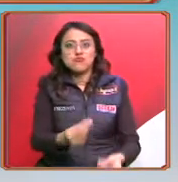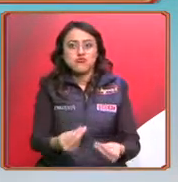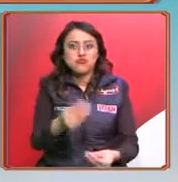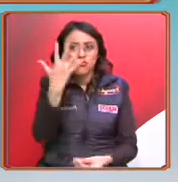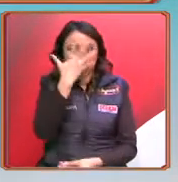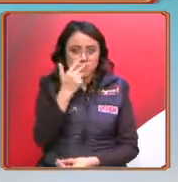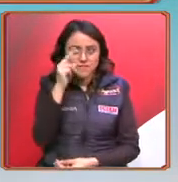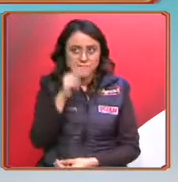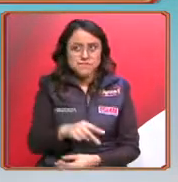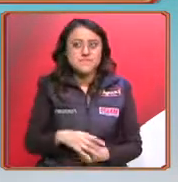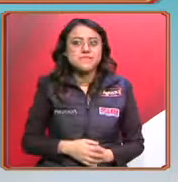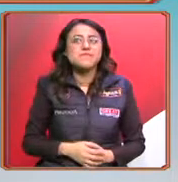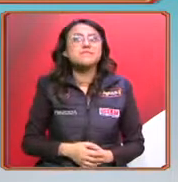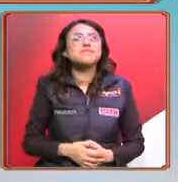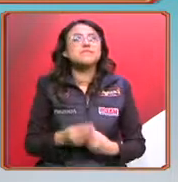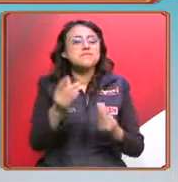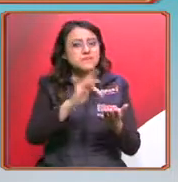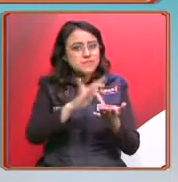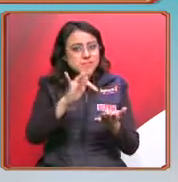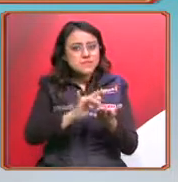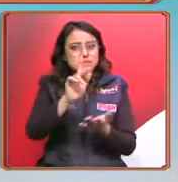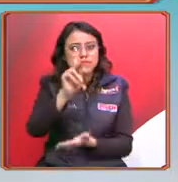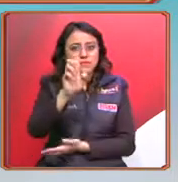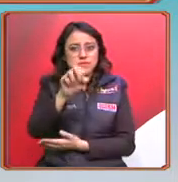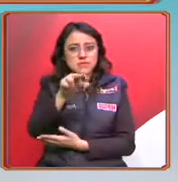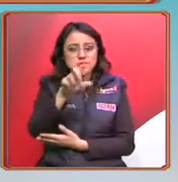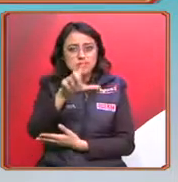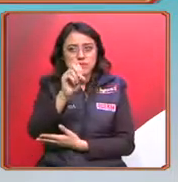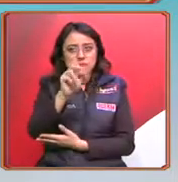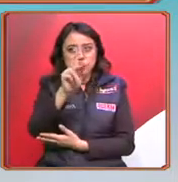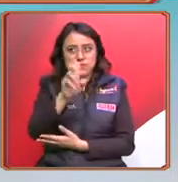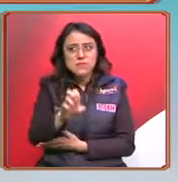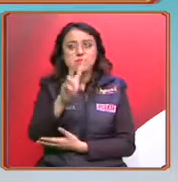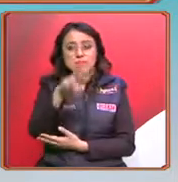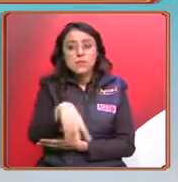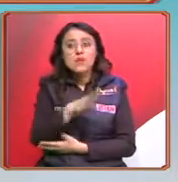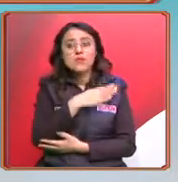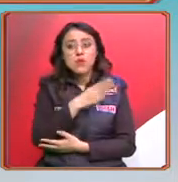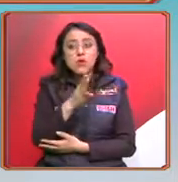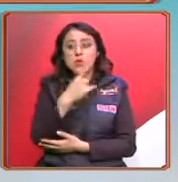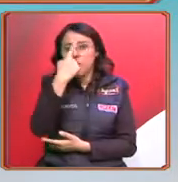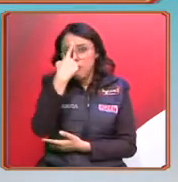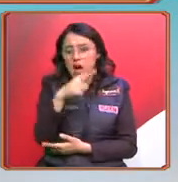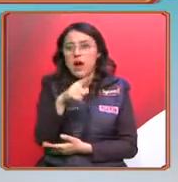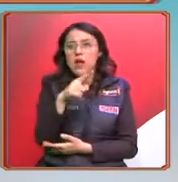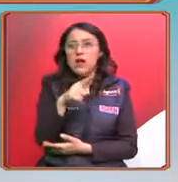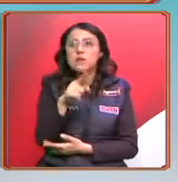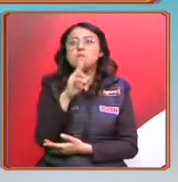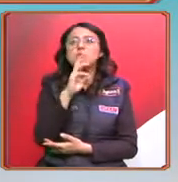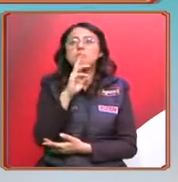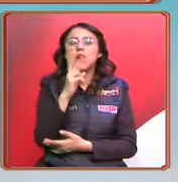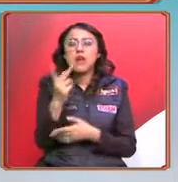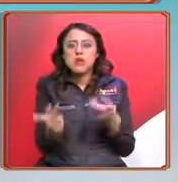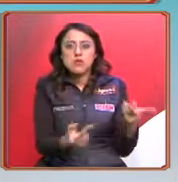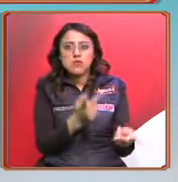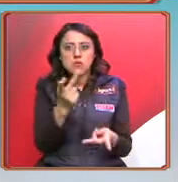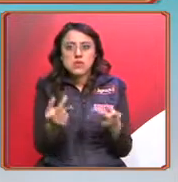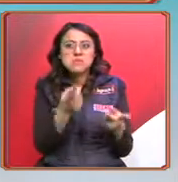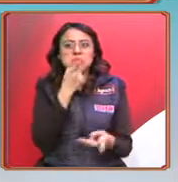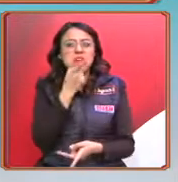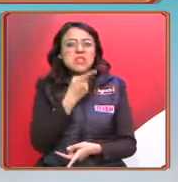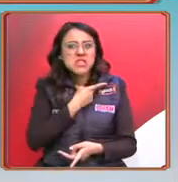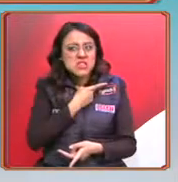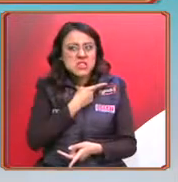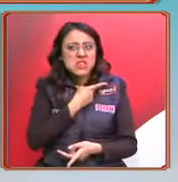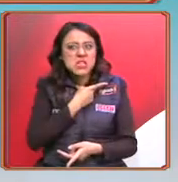impresionante. Muy, mil gracias, Penélope. Y fíjate que tu comentario me sirve para aderezar un detalle de las preguntas que nos hace la